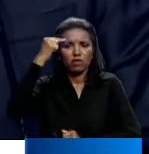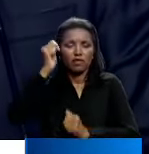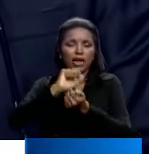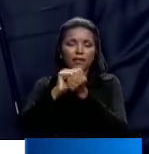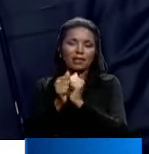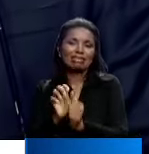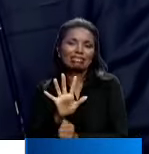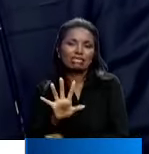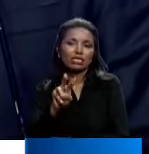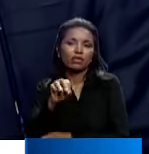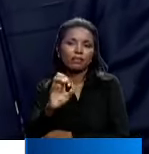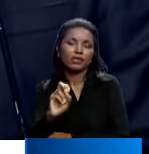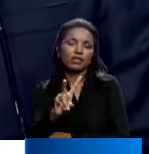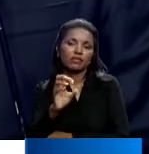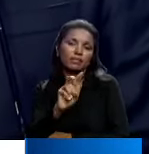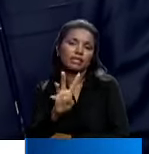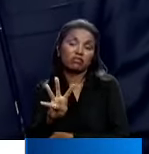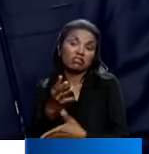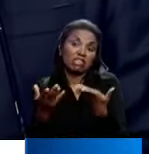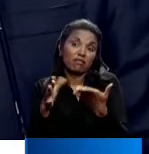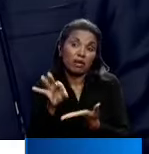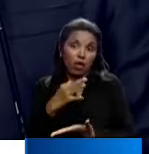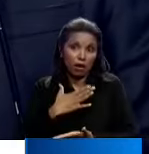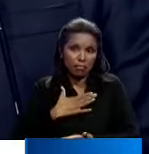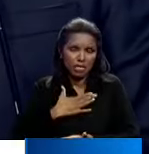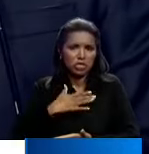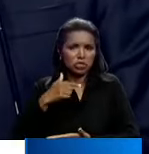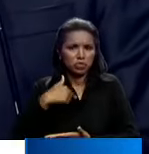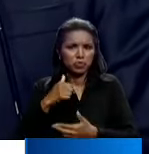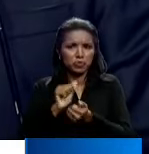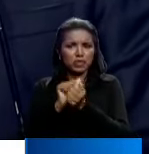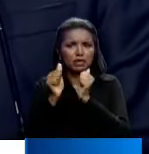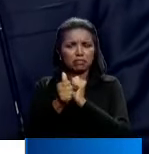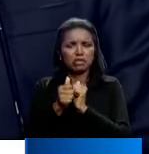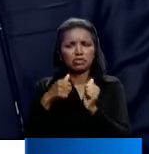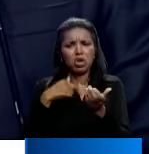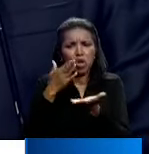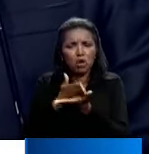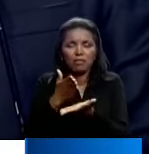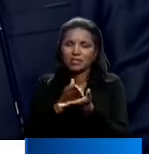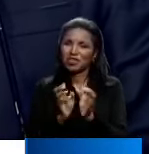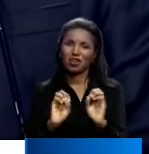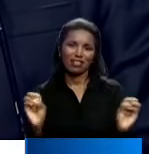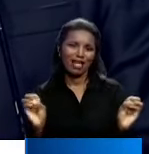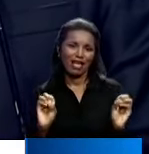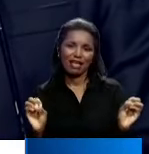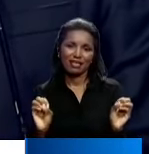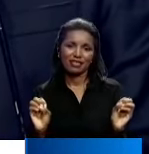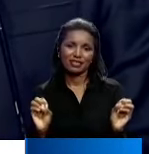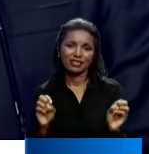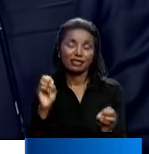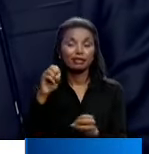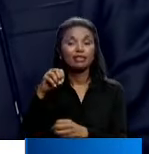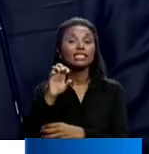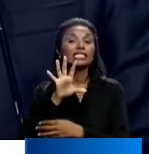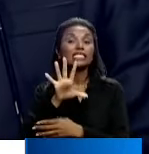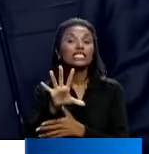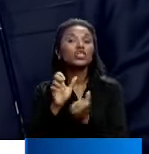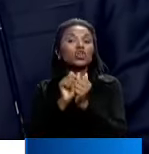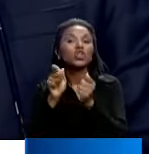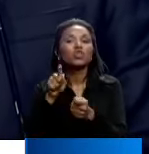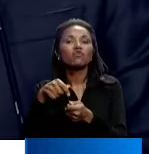del 5 de mayo de 2024. Porque nosotros no tenemos compromisos con nadie. Por eso la luz te va a costar